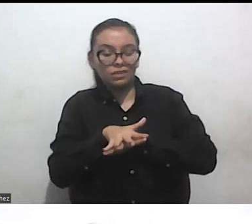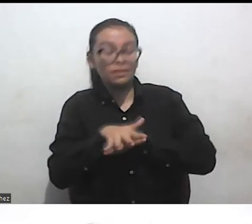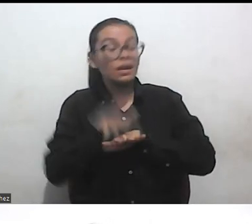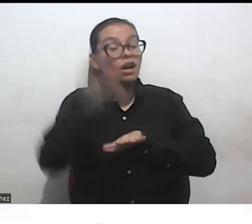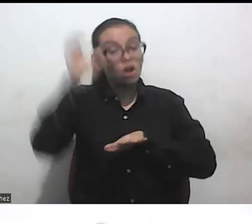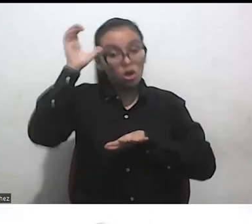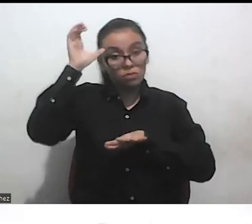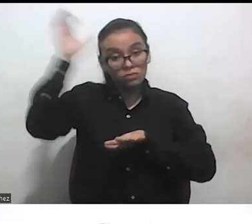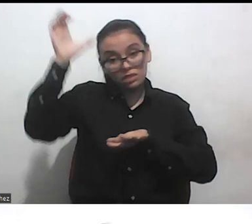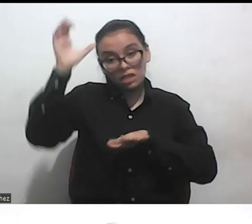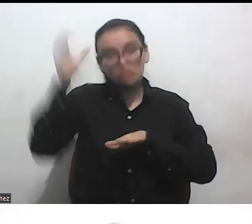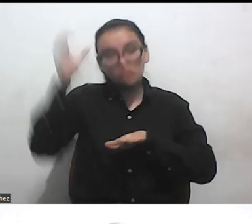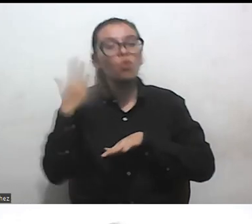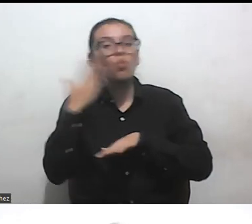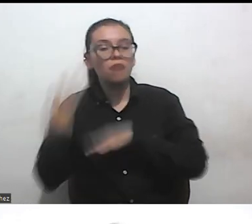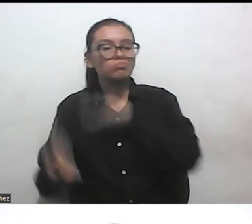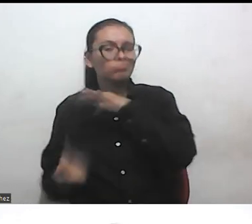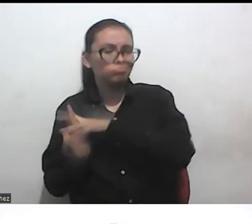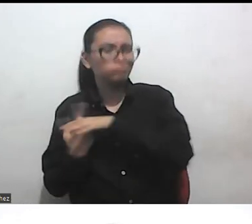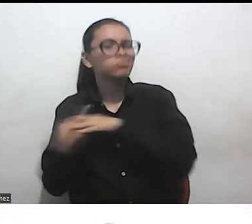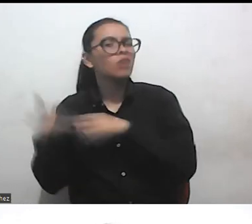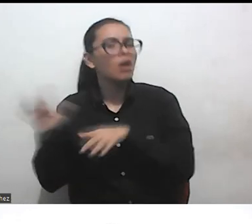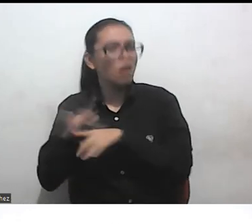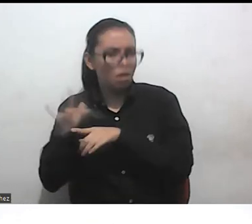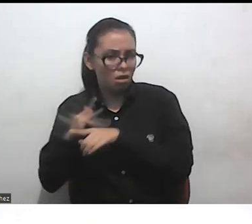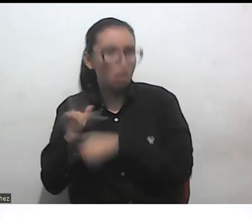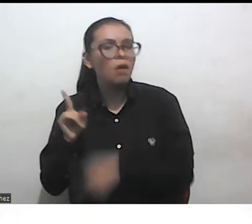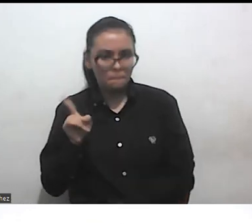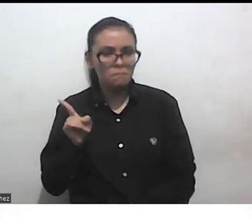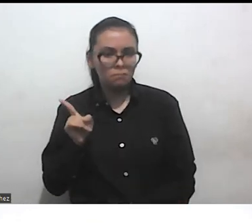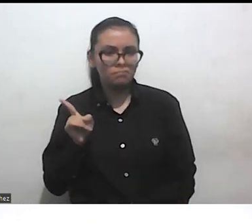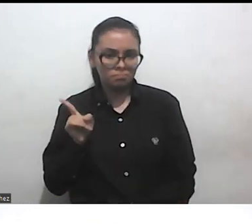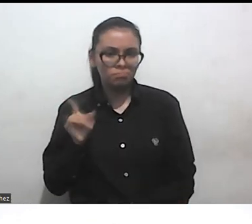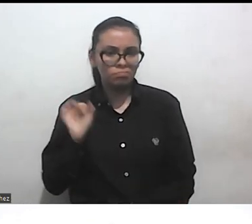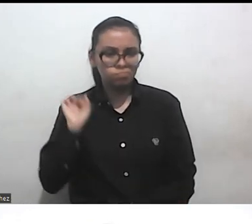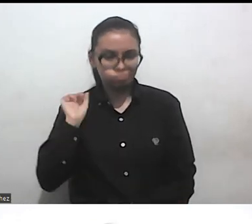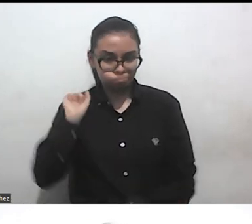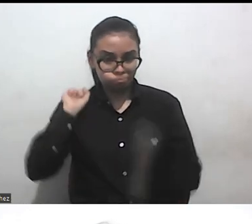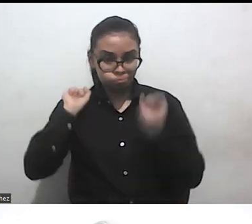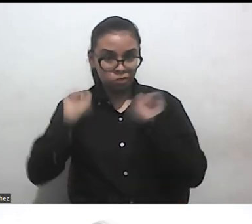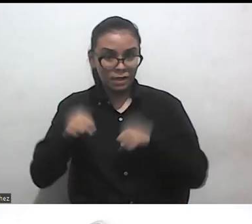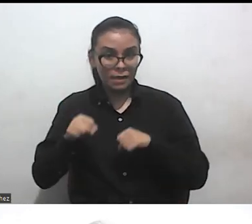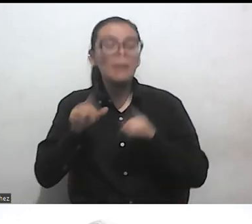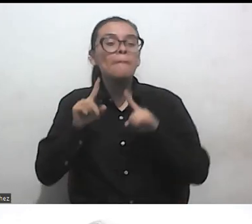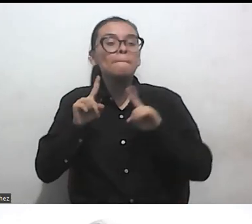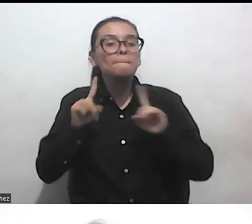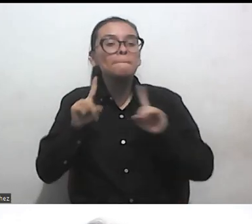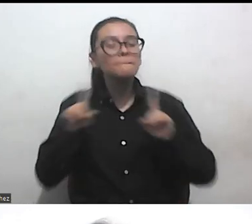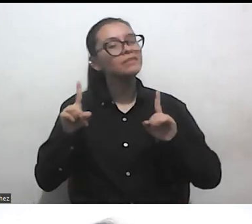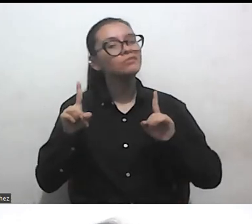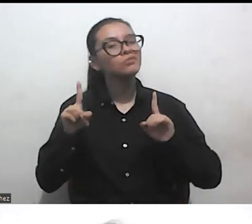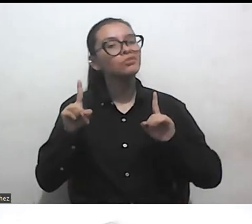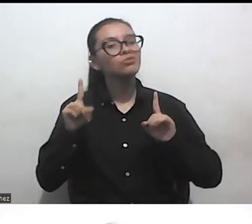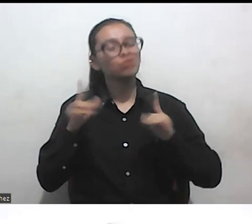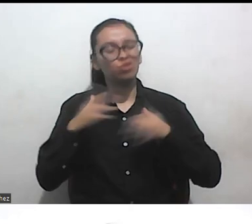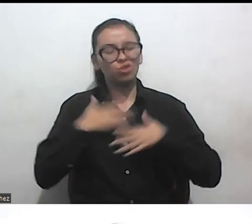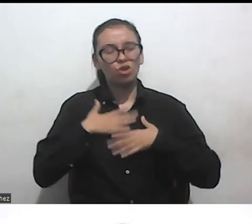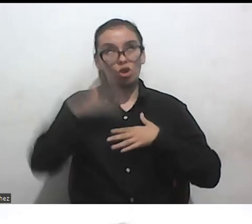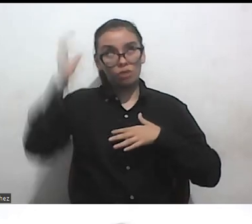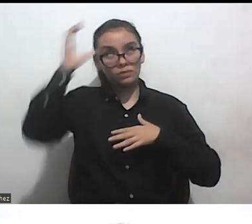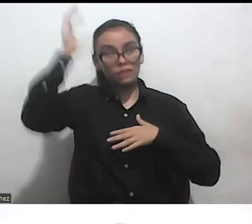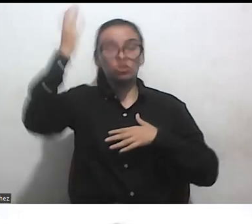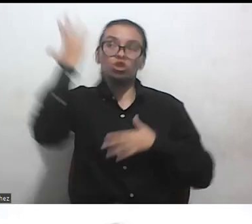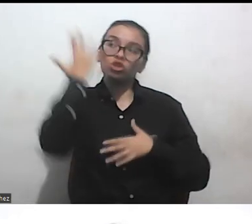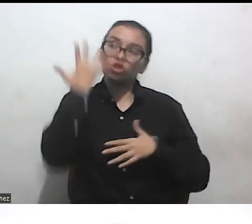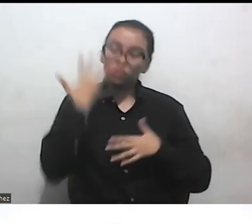sus orígenes, sus aplicaciones, pero no es necesariamente como la conceptualizo yo en mi día a día, e